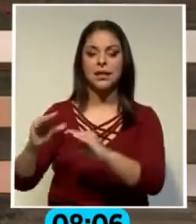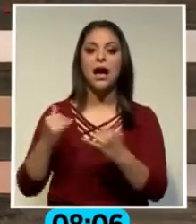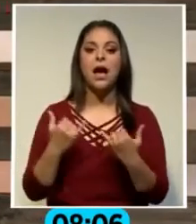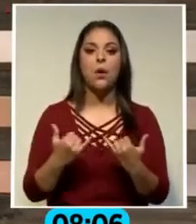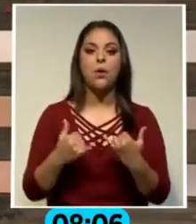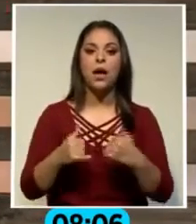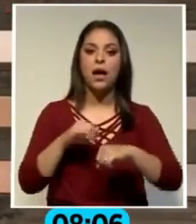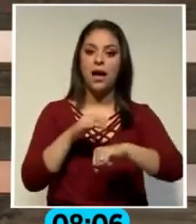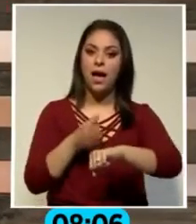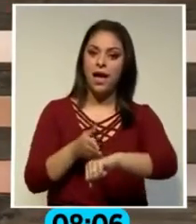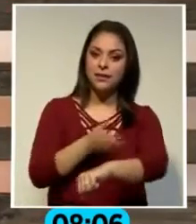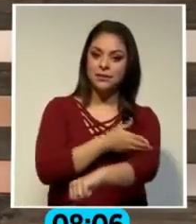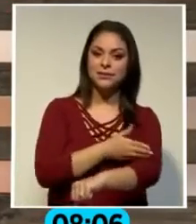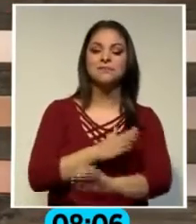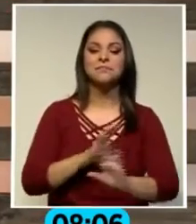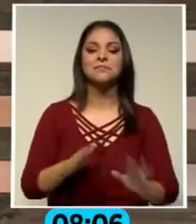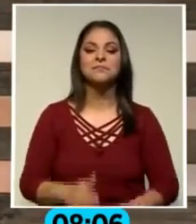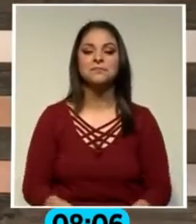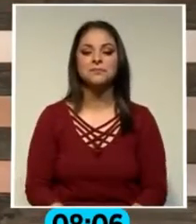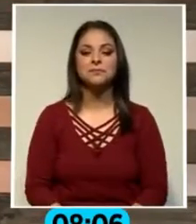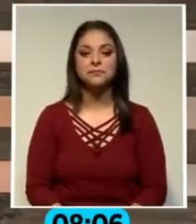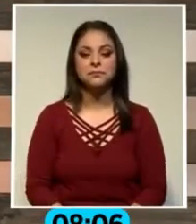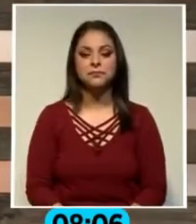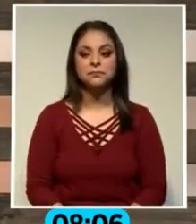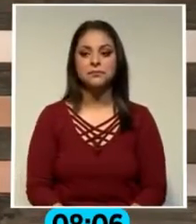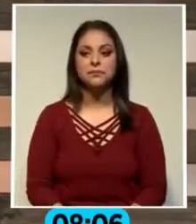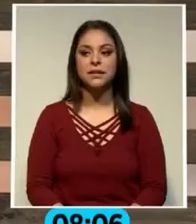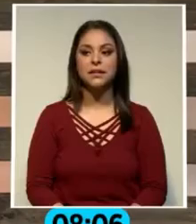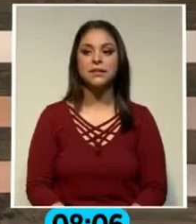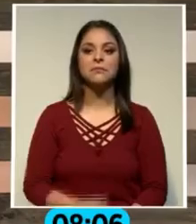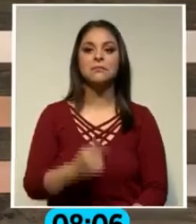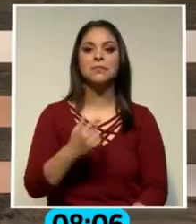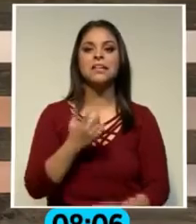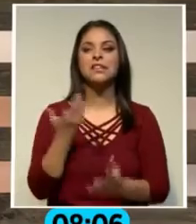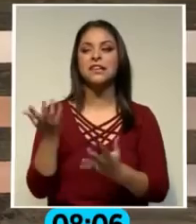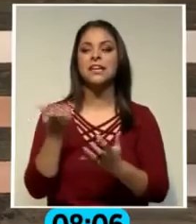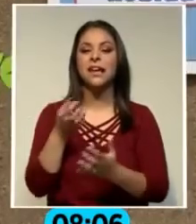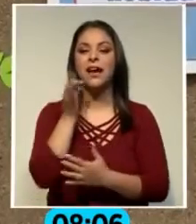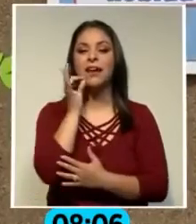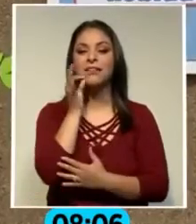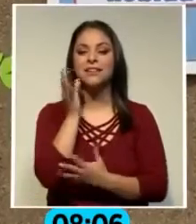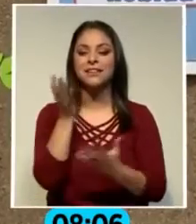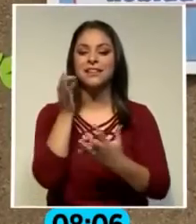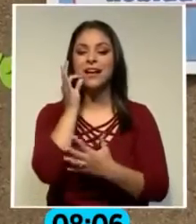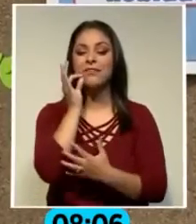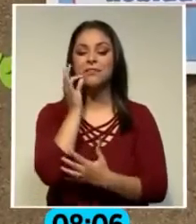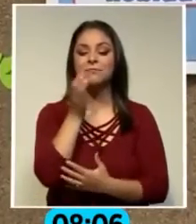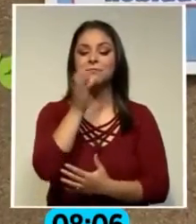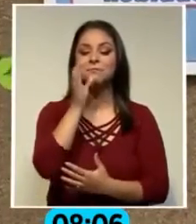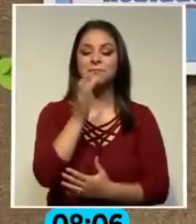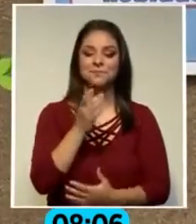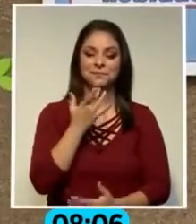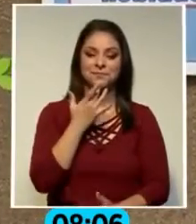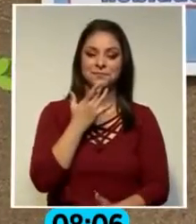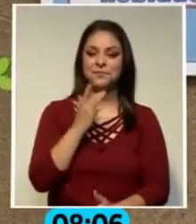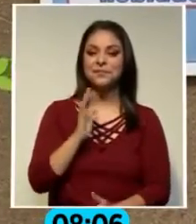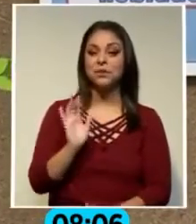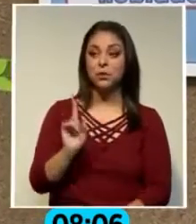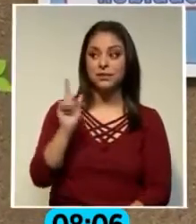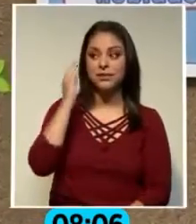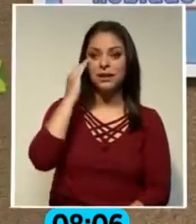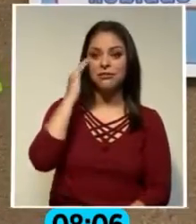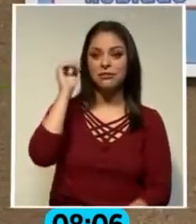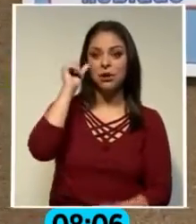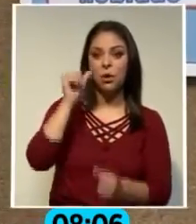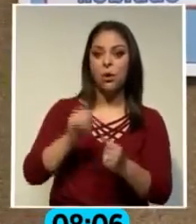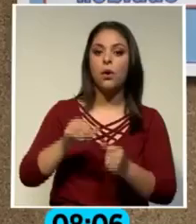estamos en un horario antes, ¿verdad? Sí, totalmente. Bueno, niña, es que esas son las ganas de tomar café. ¡Uy, qué rico! ¿Saben qué? Yo sé por qué Lady se acordó del